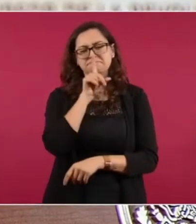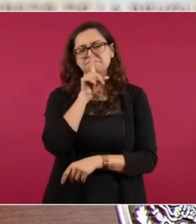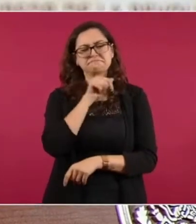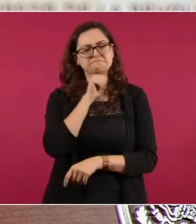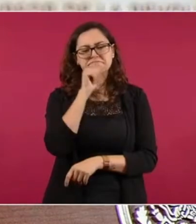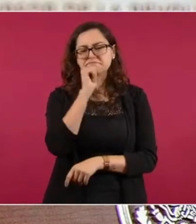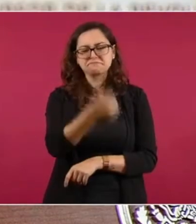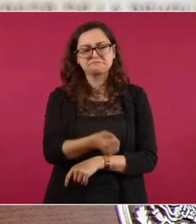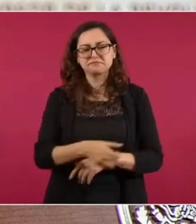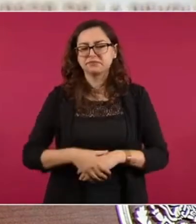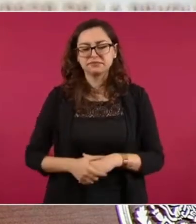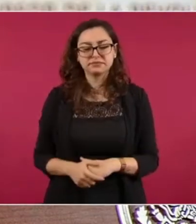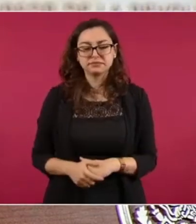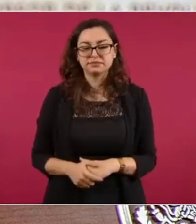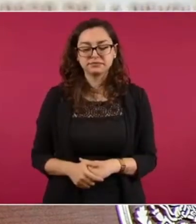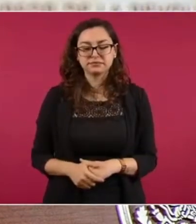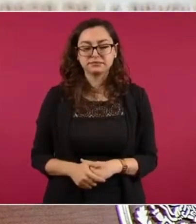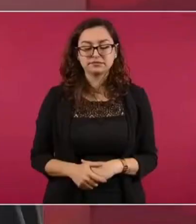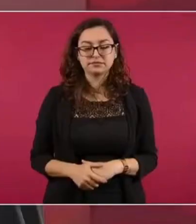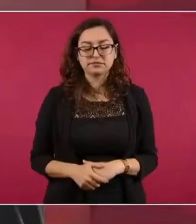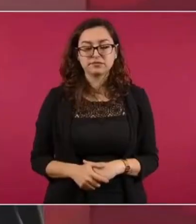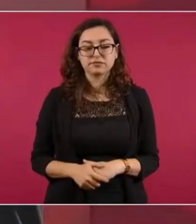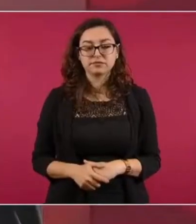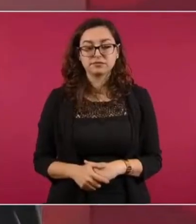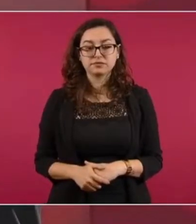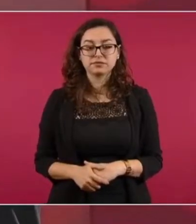Había quienes decían